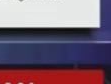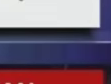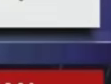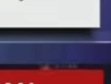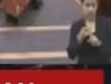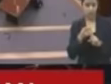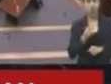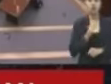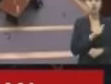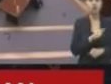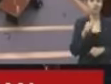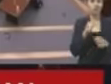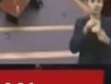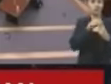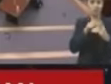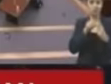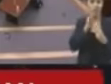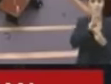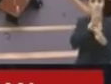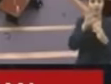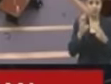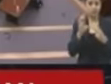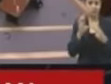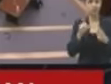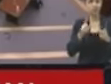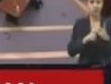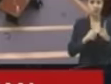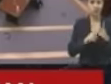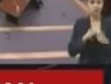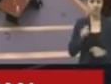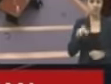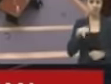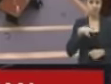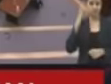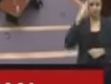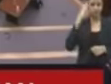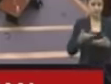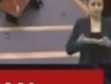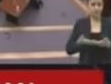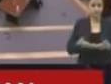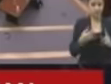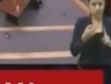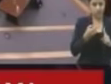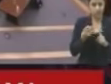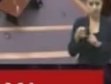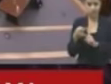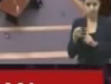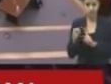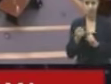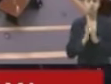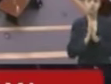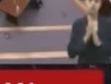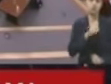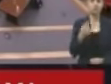mandato, que todo mundo pueda salir a votar para externar su punto de vista acerca de la continuidad o no